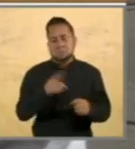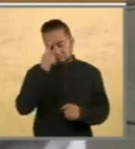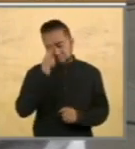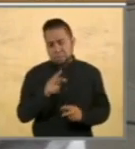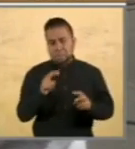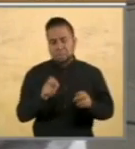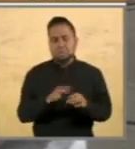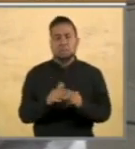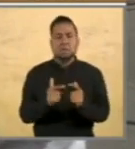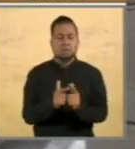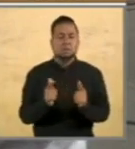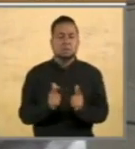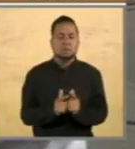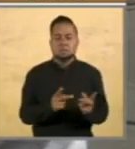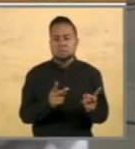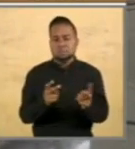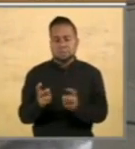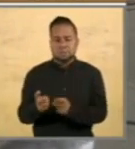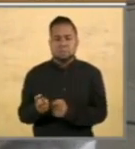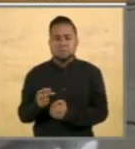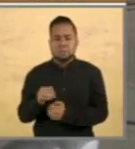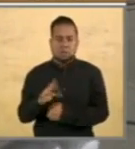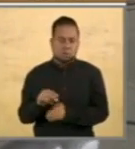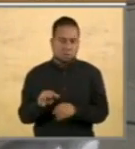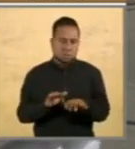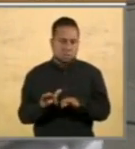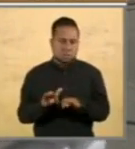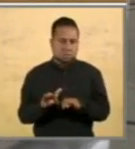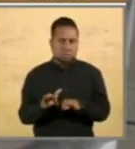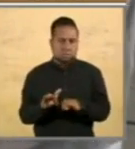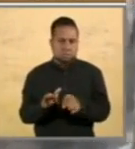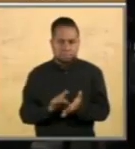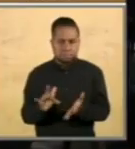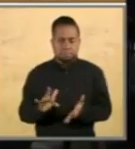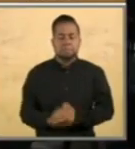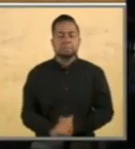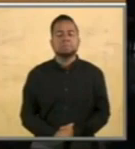esto de los grupos delincuenciales que sí están trabajando